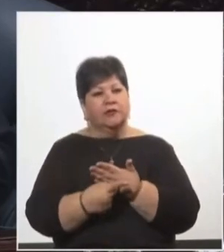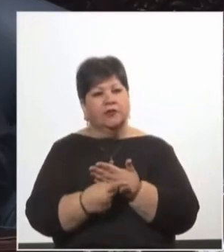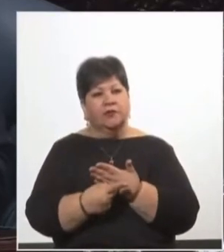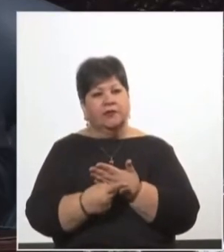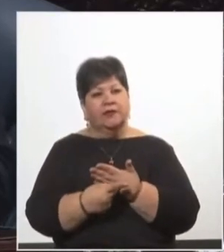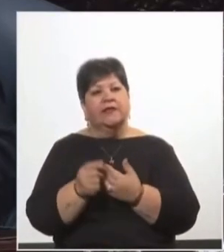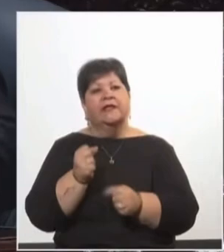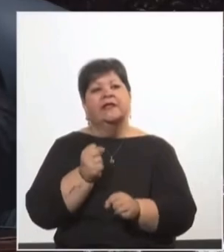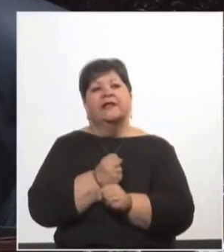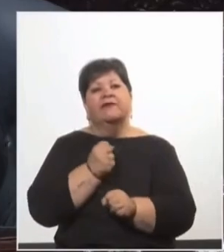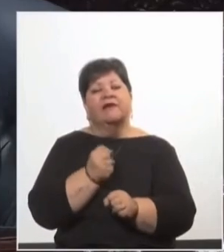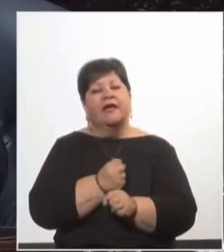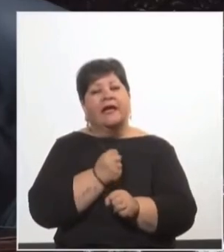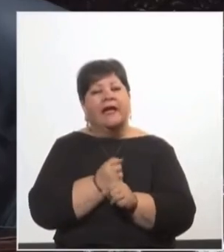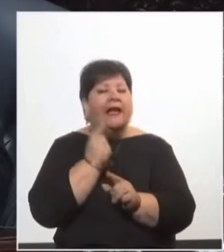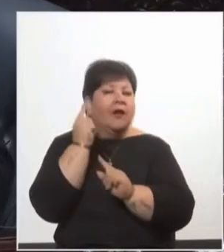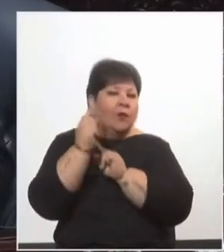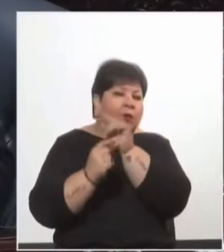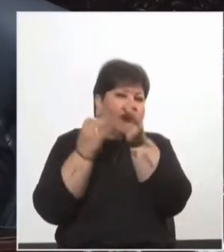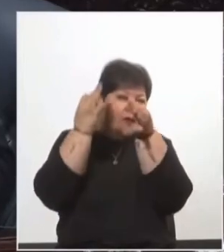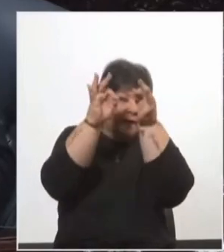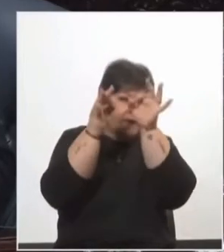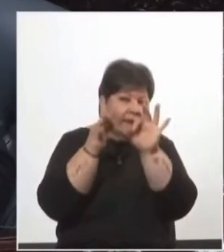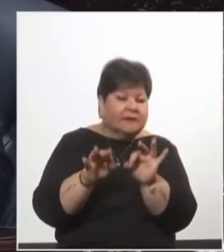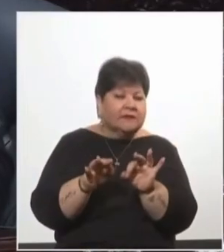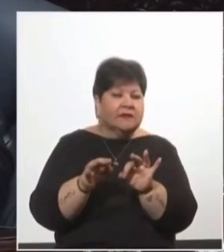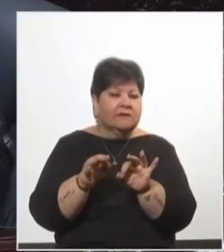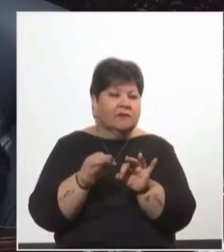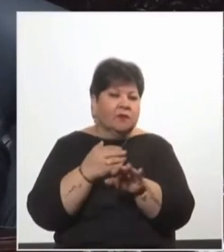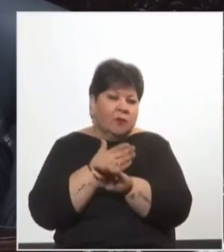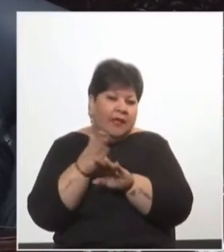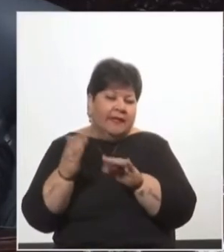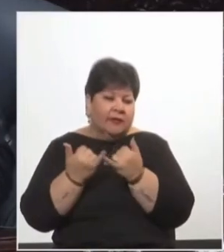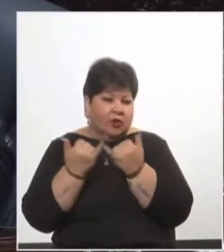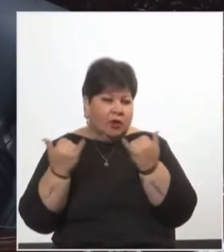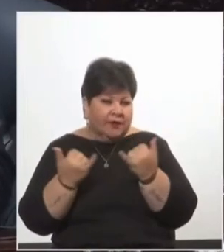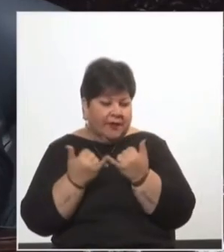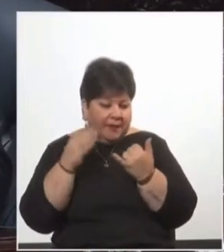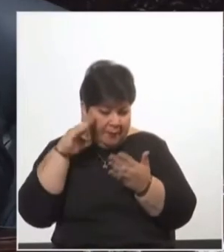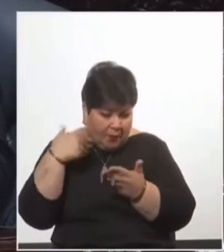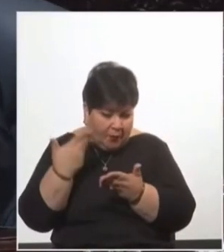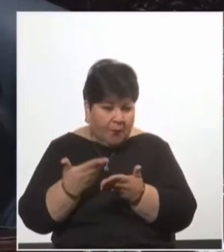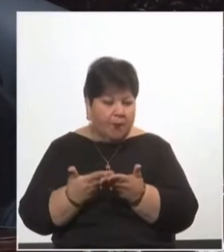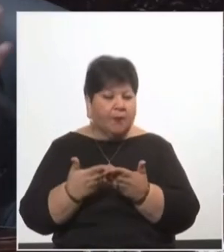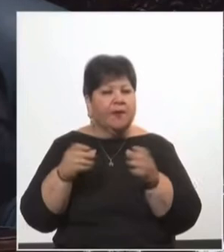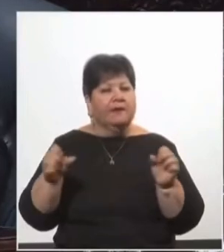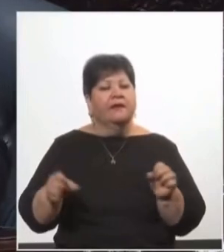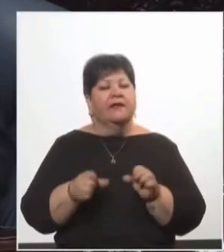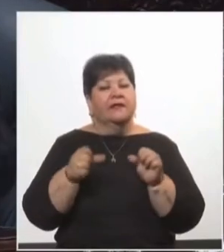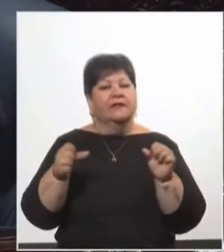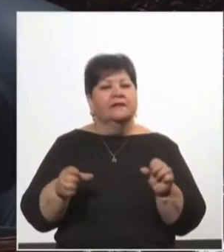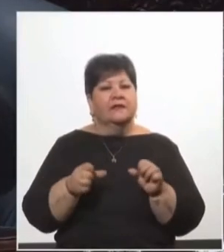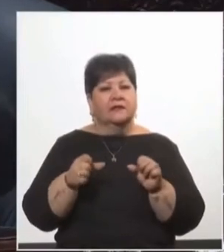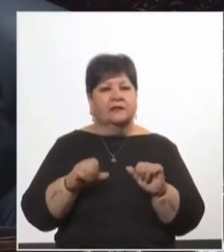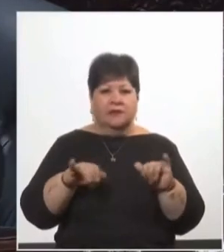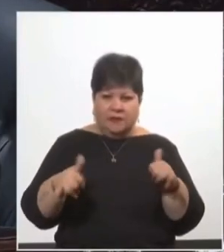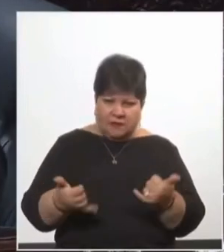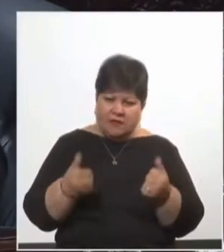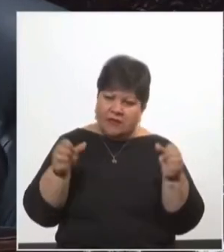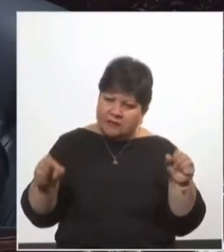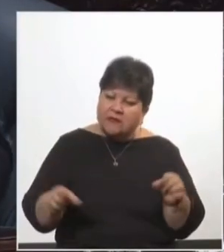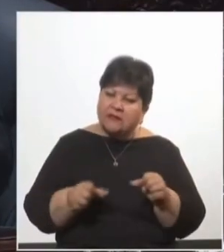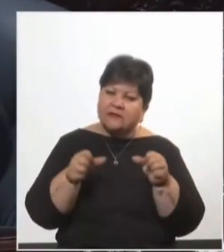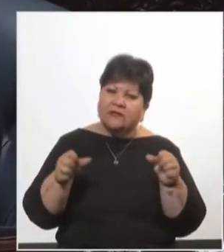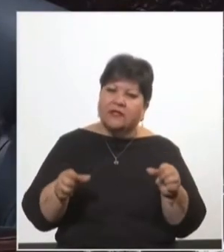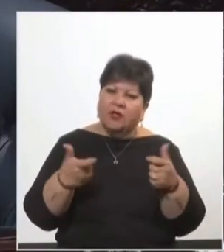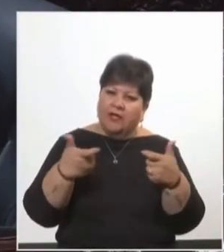en aspectos particulares, vamos en estos días también a hacer propuestas que se vienen haciendo, que se hicieron en